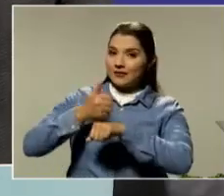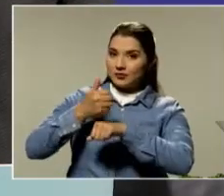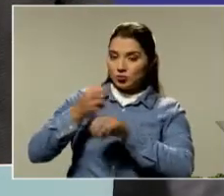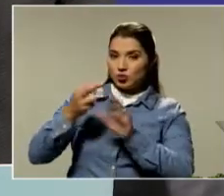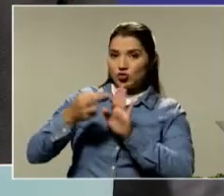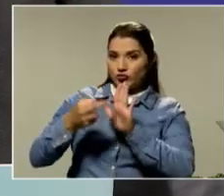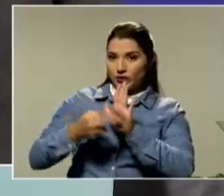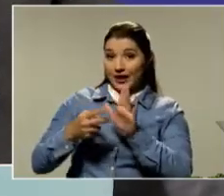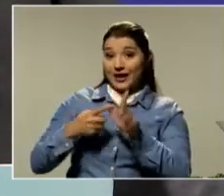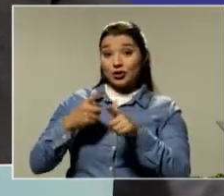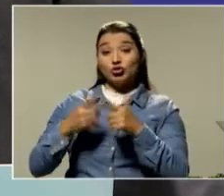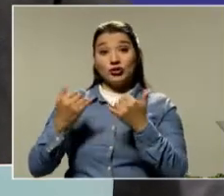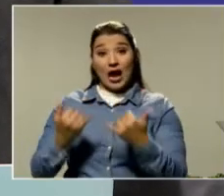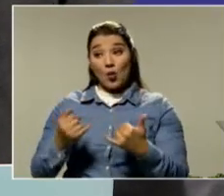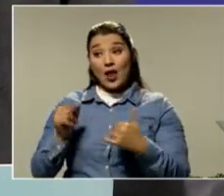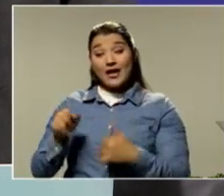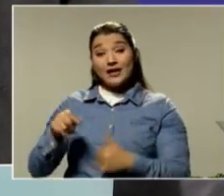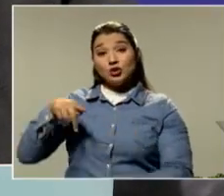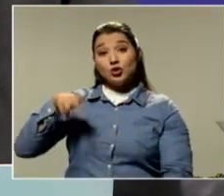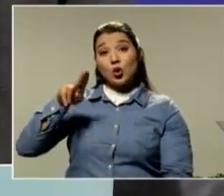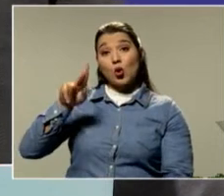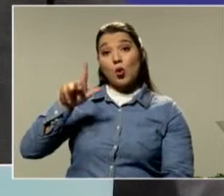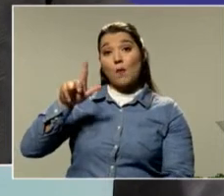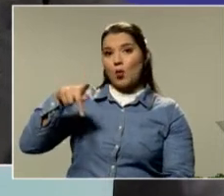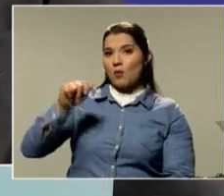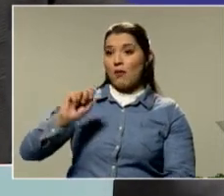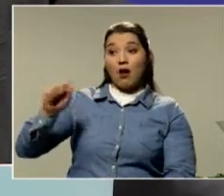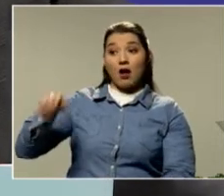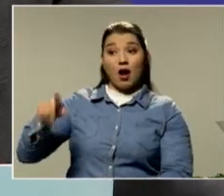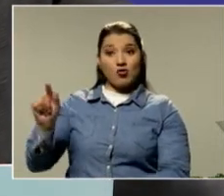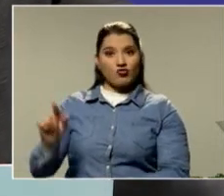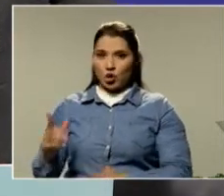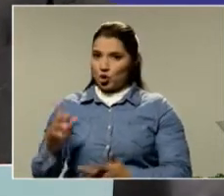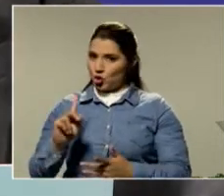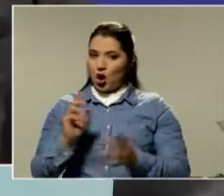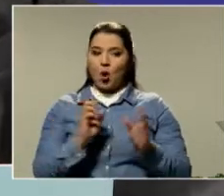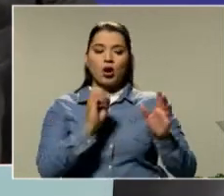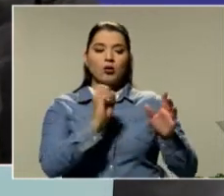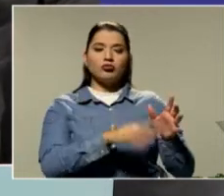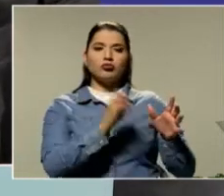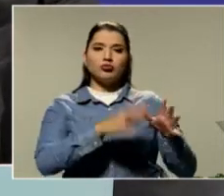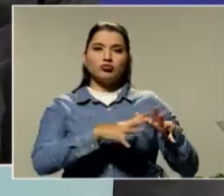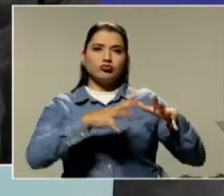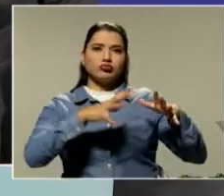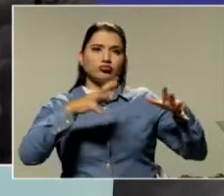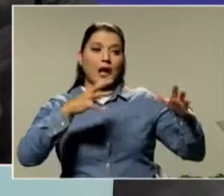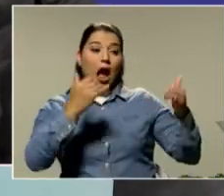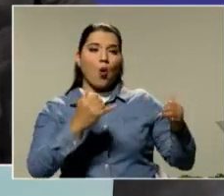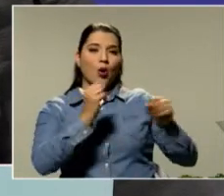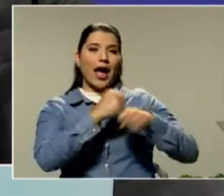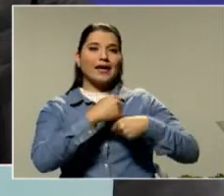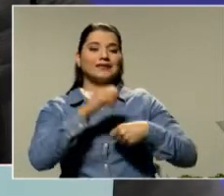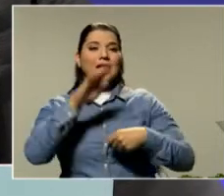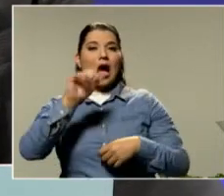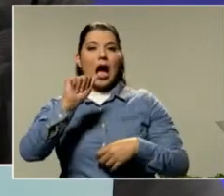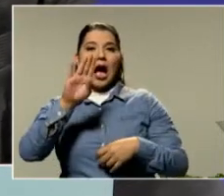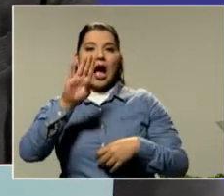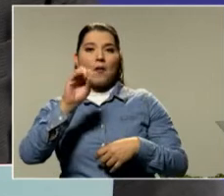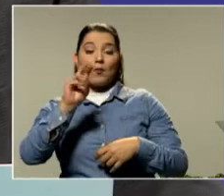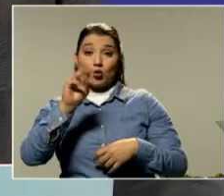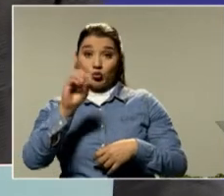esa pulpa la convierte en abono orgánico y otras cosas que le ayudan a los cafetales y ya dejaron de tirar ese residuo a los ríos. Entonces